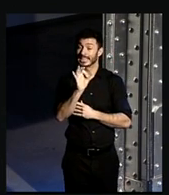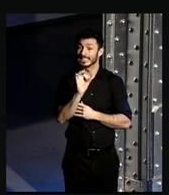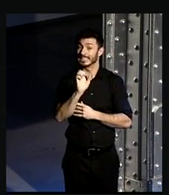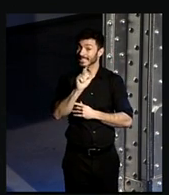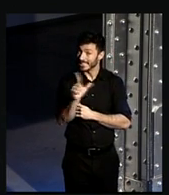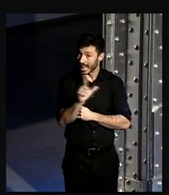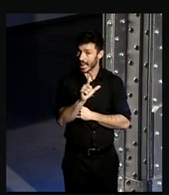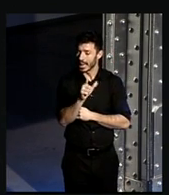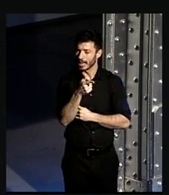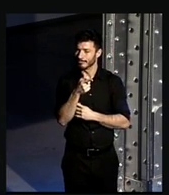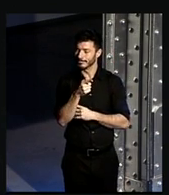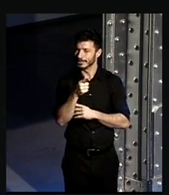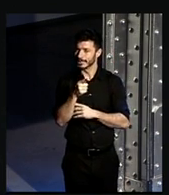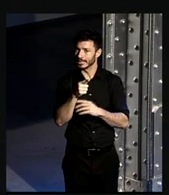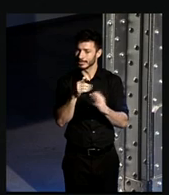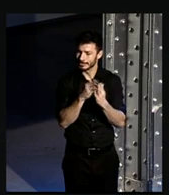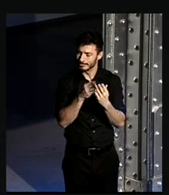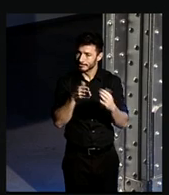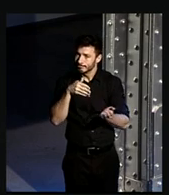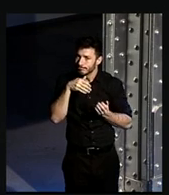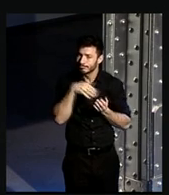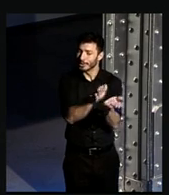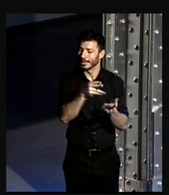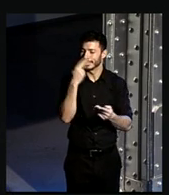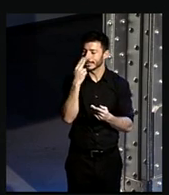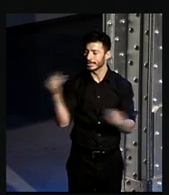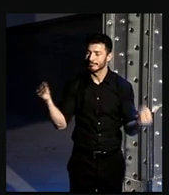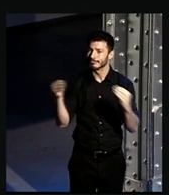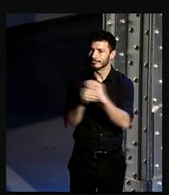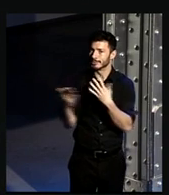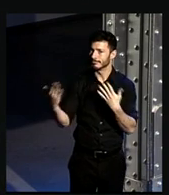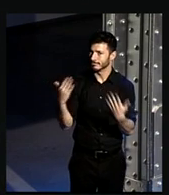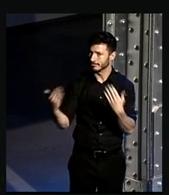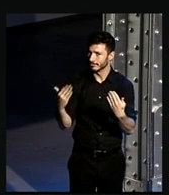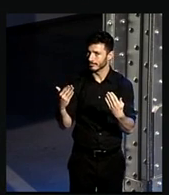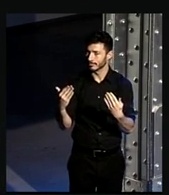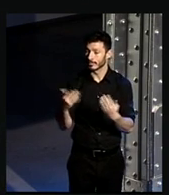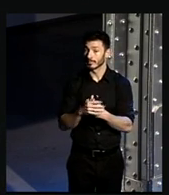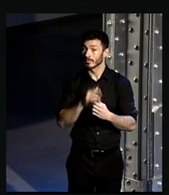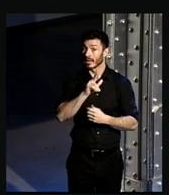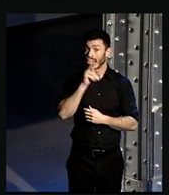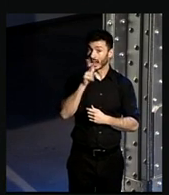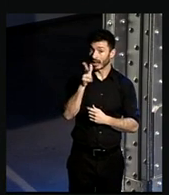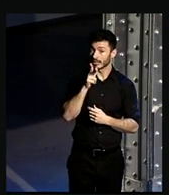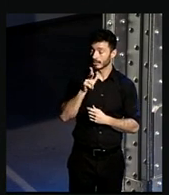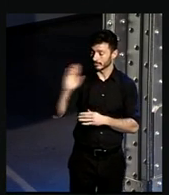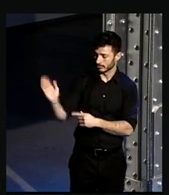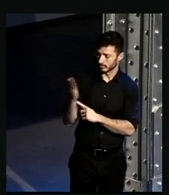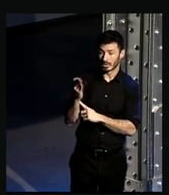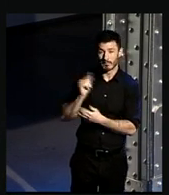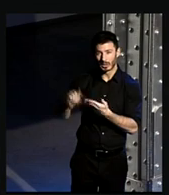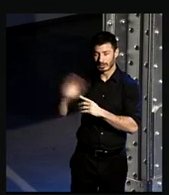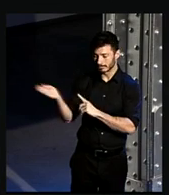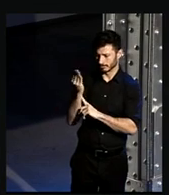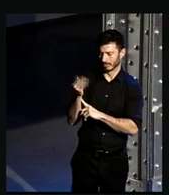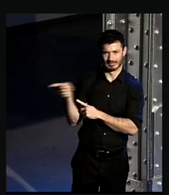de hecho, al recibir el manuscrito por parte de Verne, lo descartó inmediatamente y dijo que nadie va a